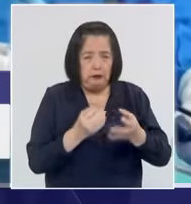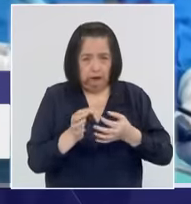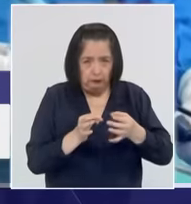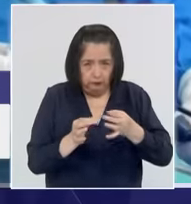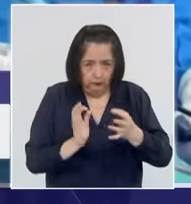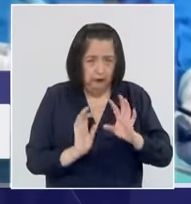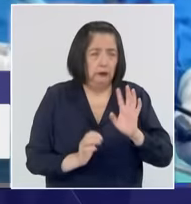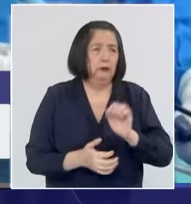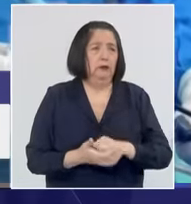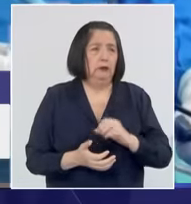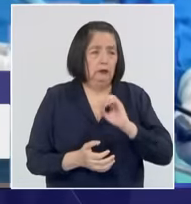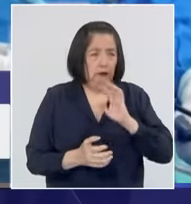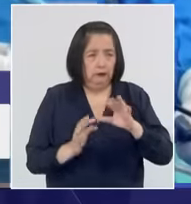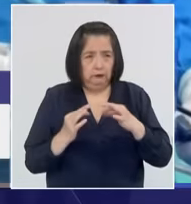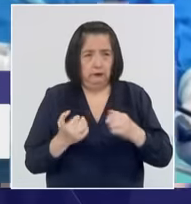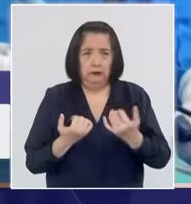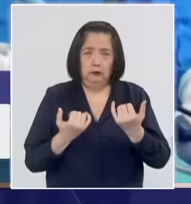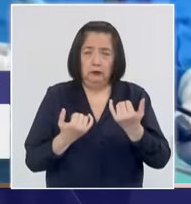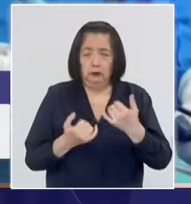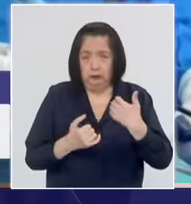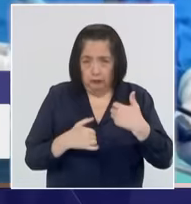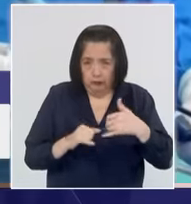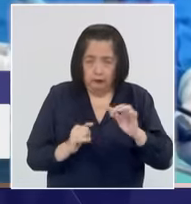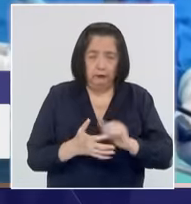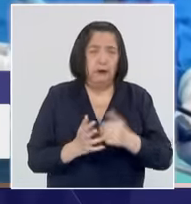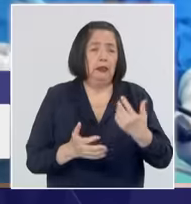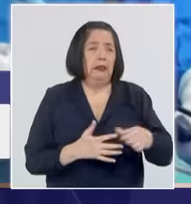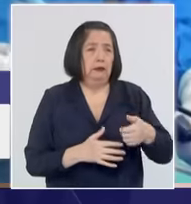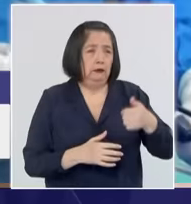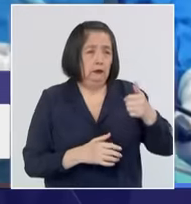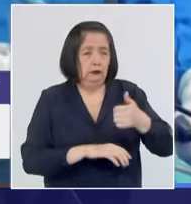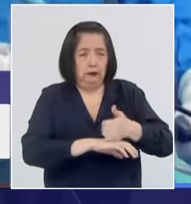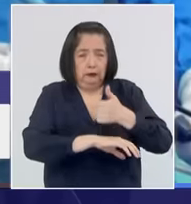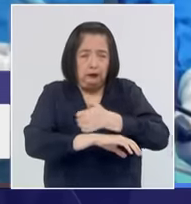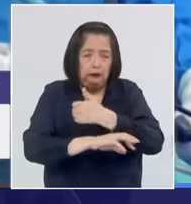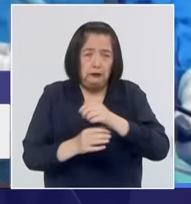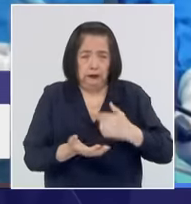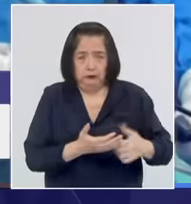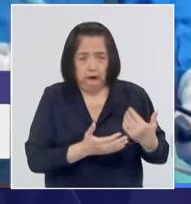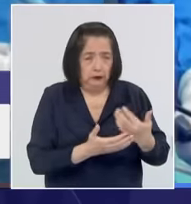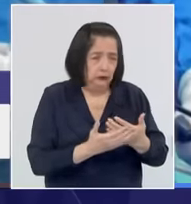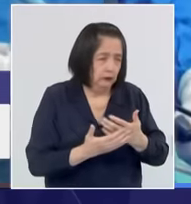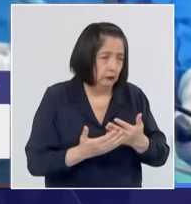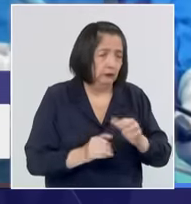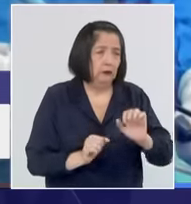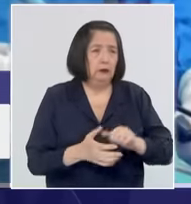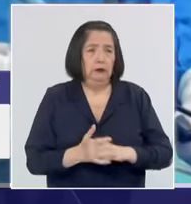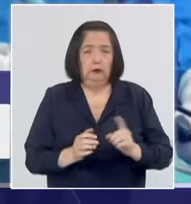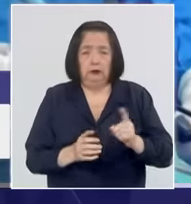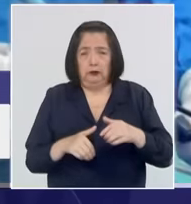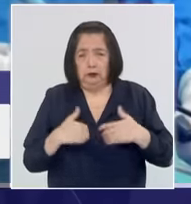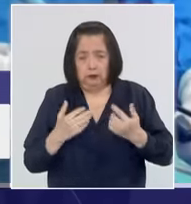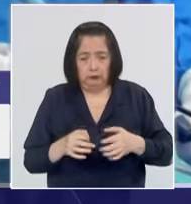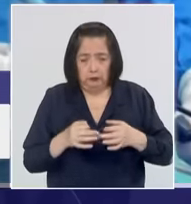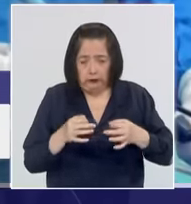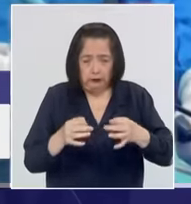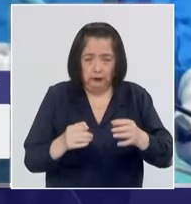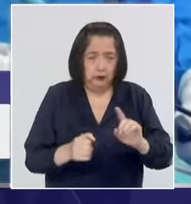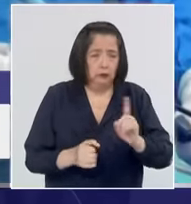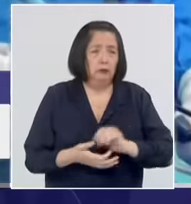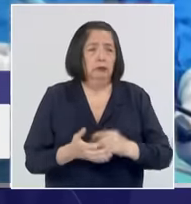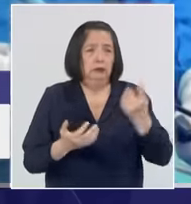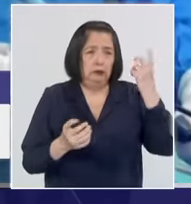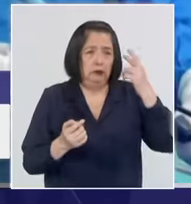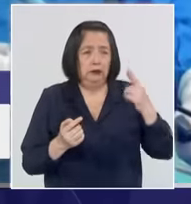por supuesto. Aún esto debe ser corroborado por las autoridades y justamente por eso, porque son diligencias inaplazables, es que ellos se